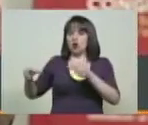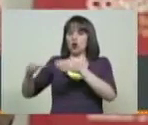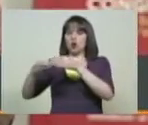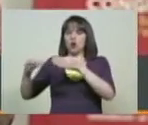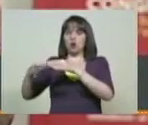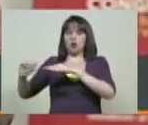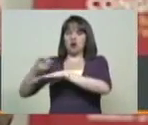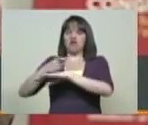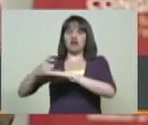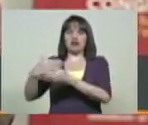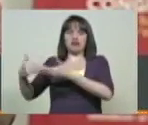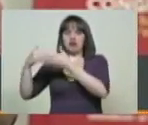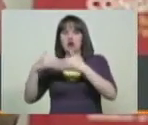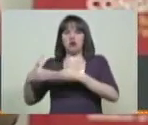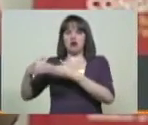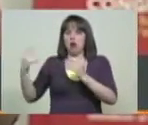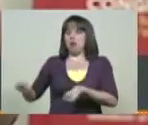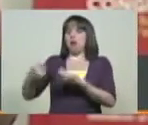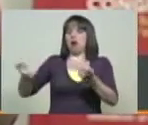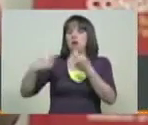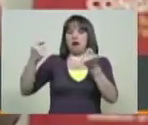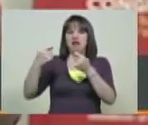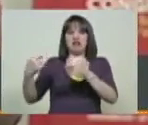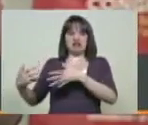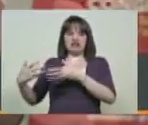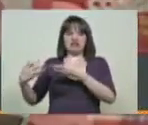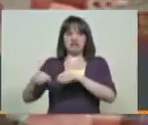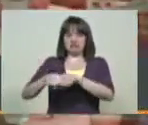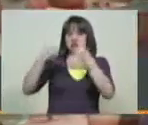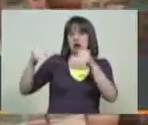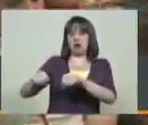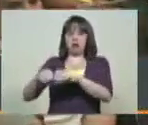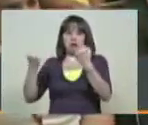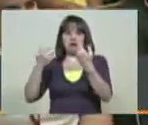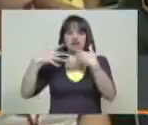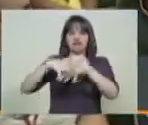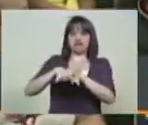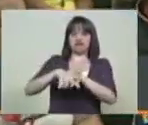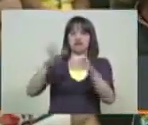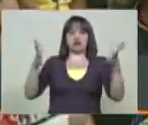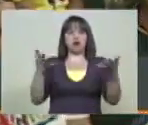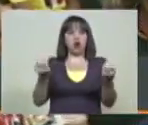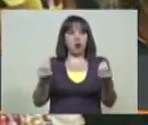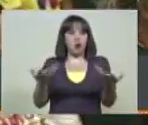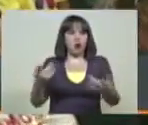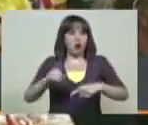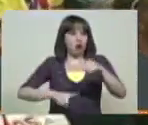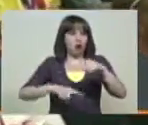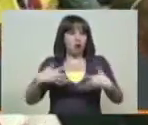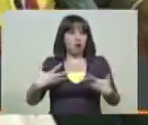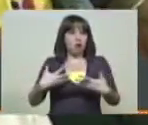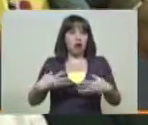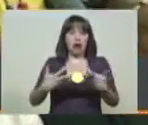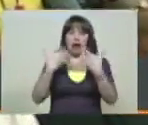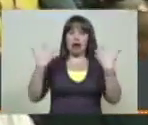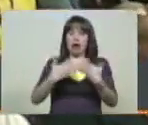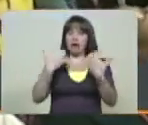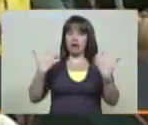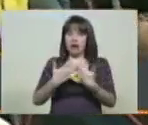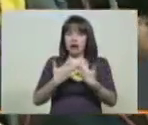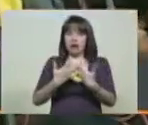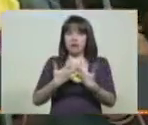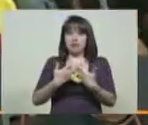casa blanca que han promovido la desintegración la desmovilización la guerra y el terrorismo